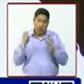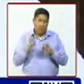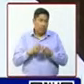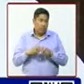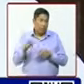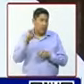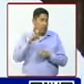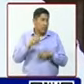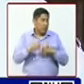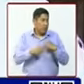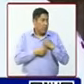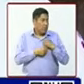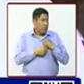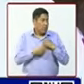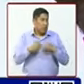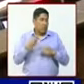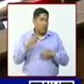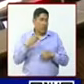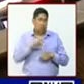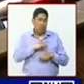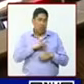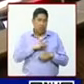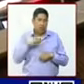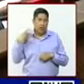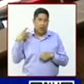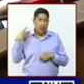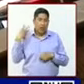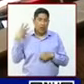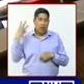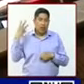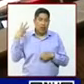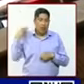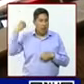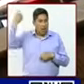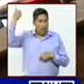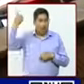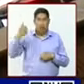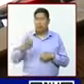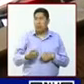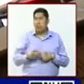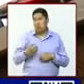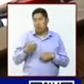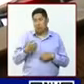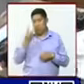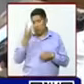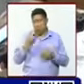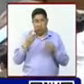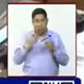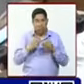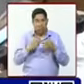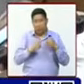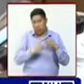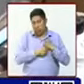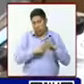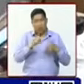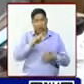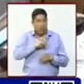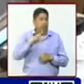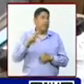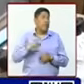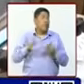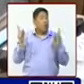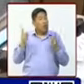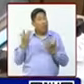los generales de Fuerzas Armadas, está también Policía Boliviana, ¿no? Y esperemos que